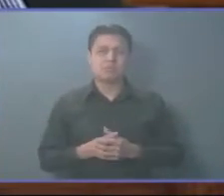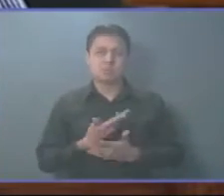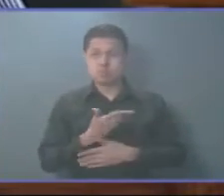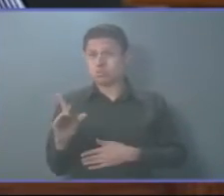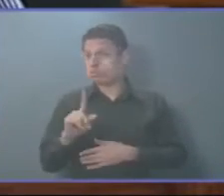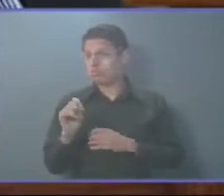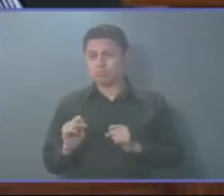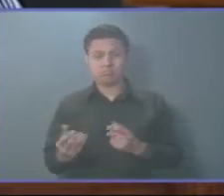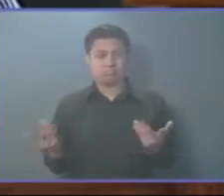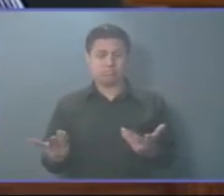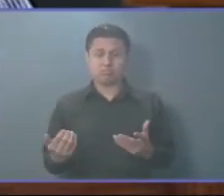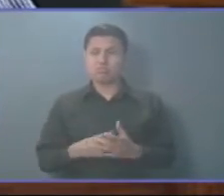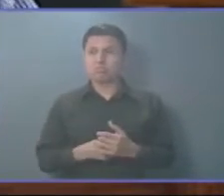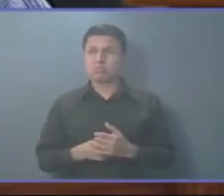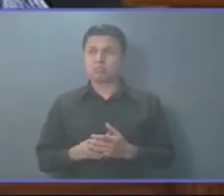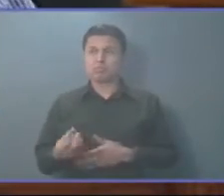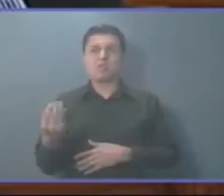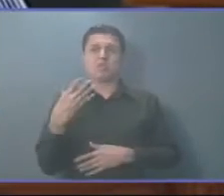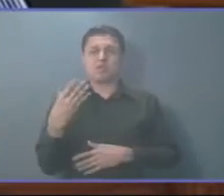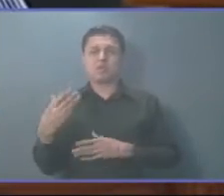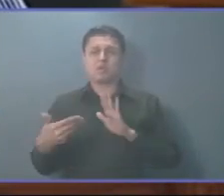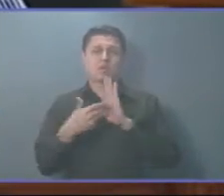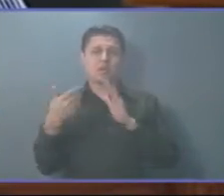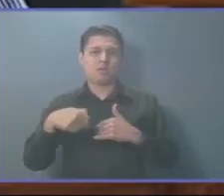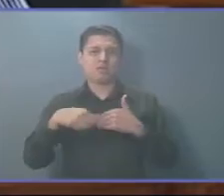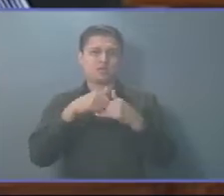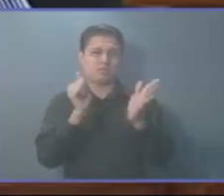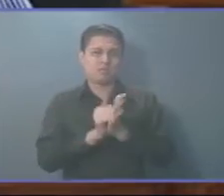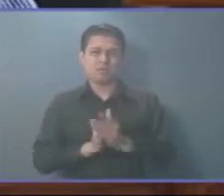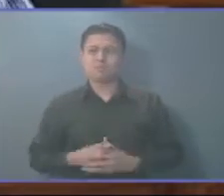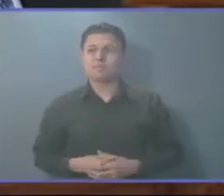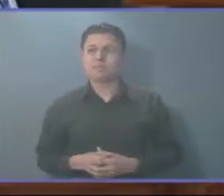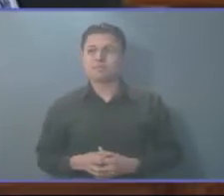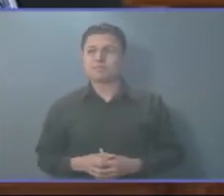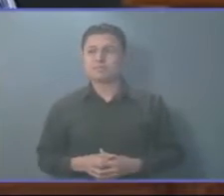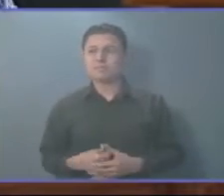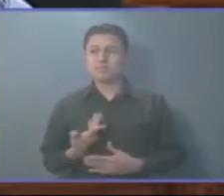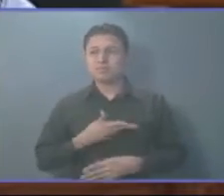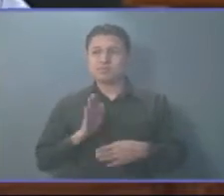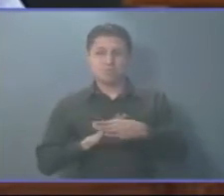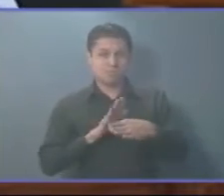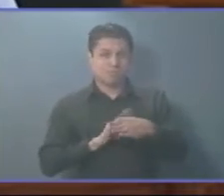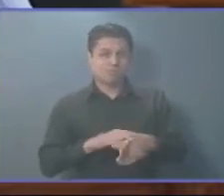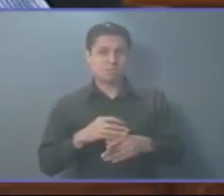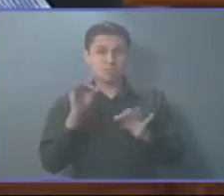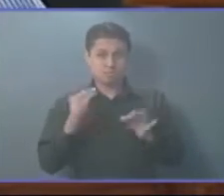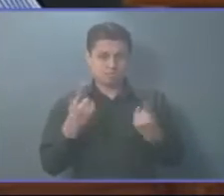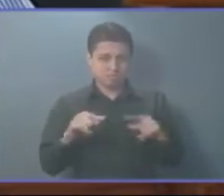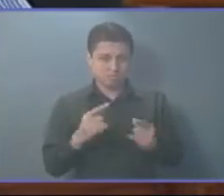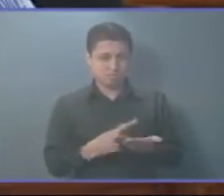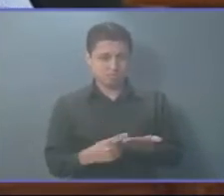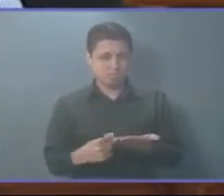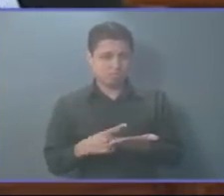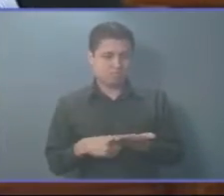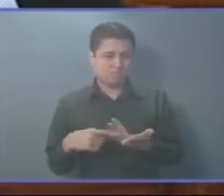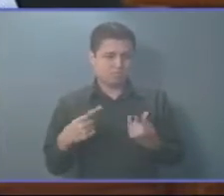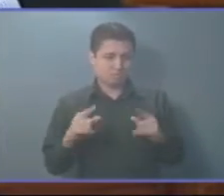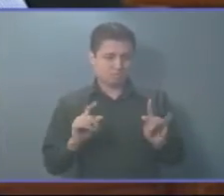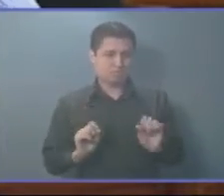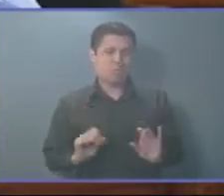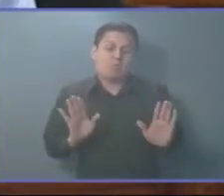no debía hacerse y es que se amenazó a esta asamblea. Invitamos a que se retome esto, si acaso, y si